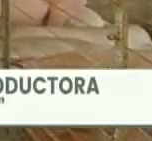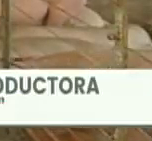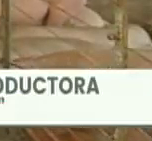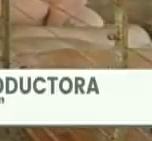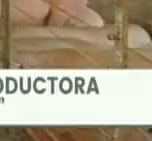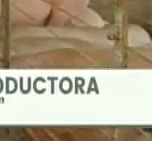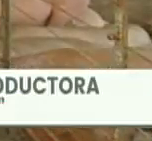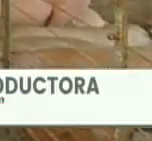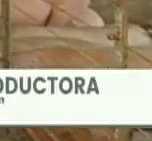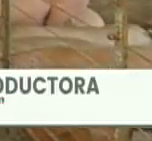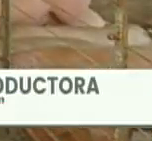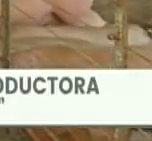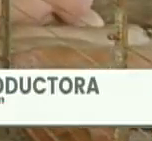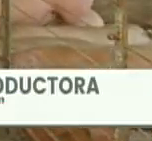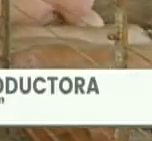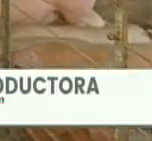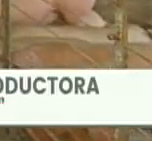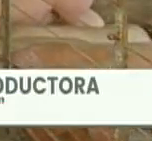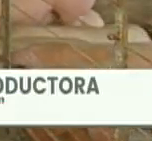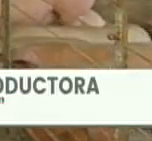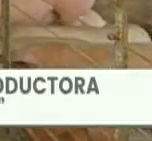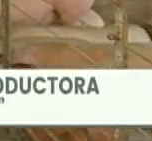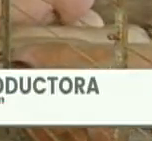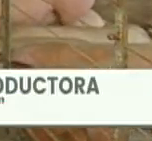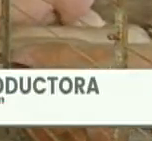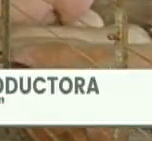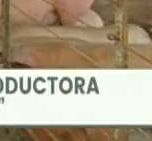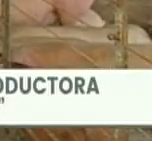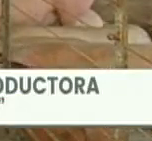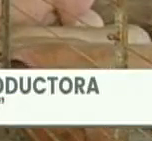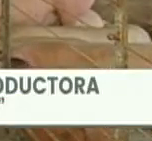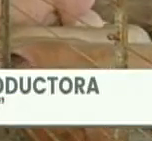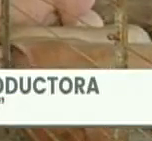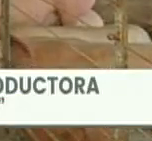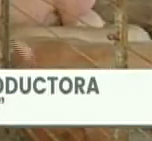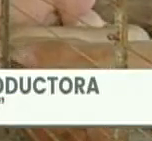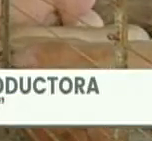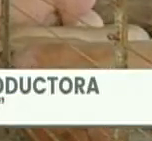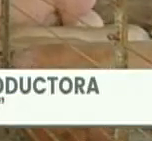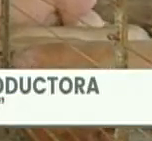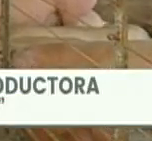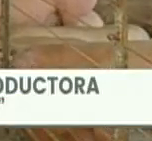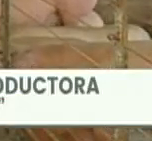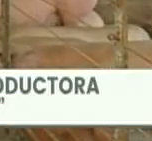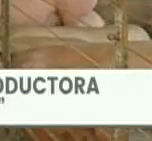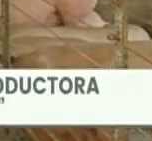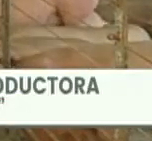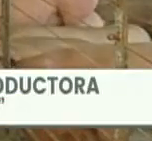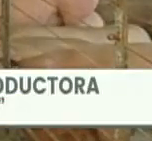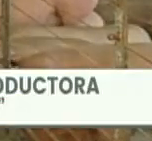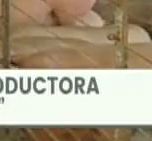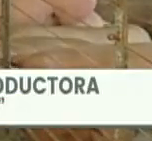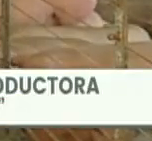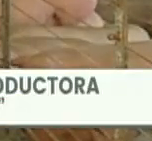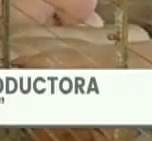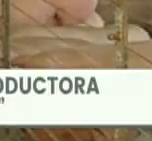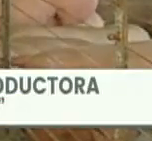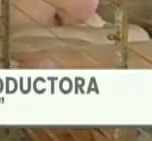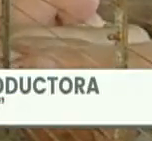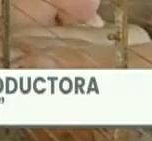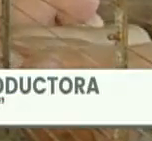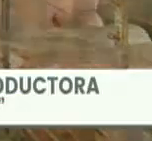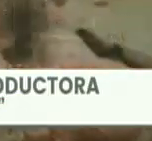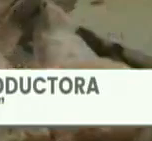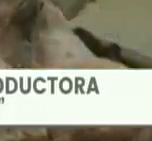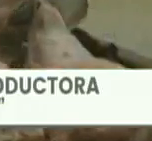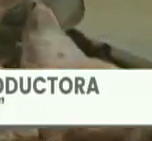que su confort, pueden ver las imágenes, tenemos lo que se denomina un sistema de producción en charca. Es decir, tiene como su